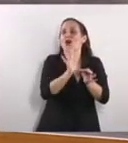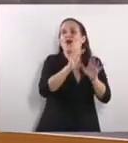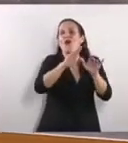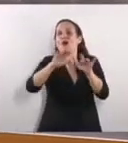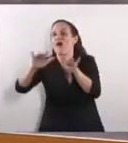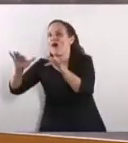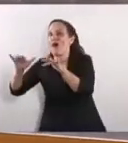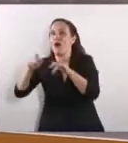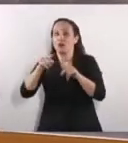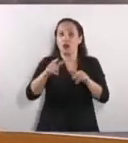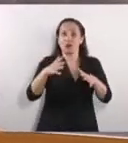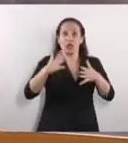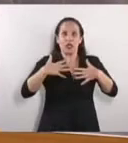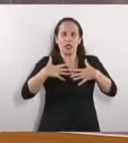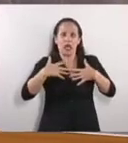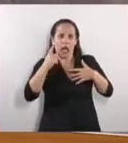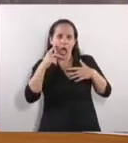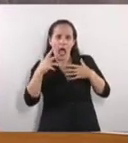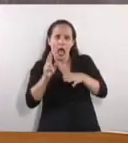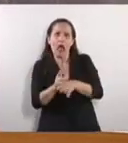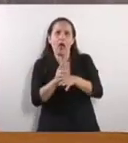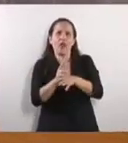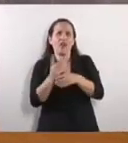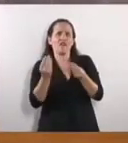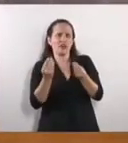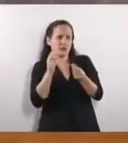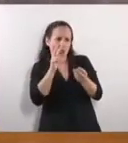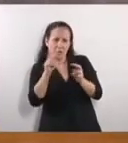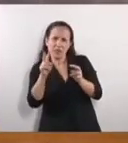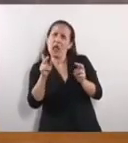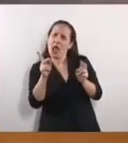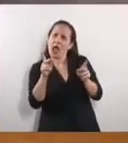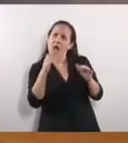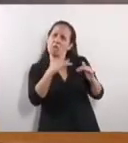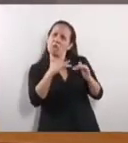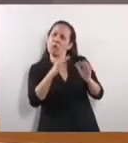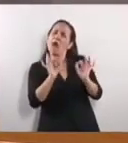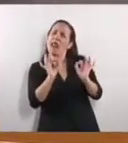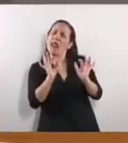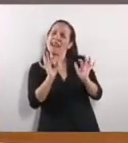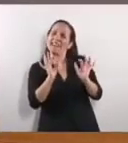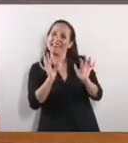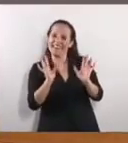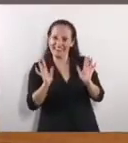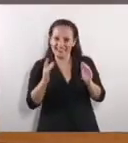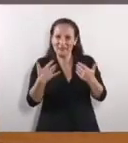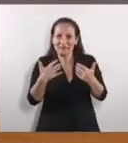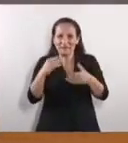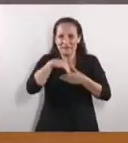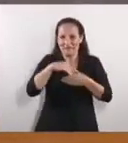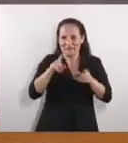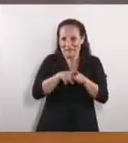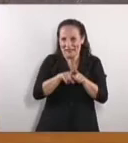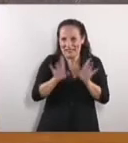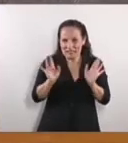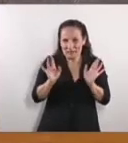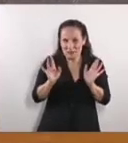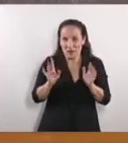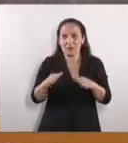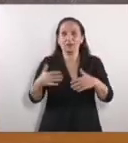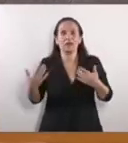cuando revisa a ver si hay algo anormal, lo detecte como algo propio. De ahí que las personas que